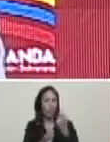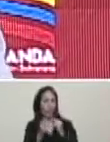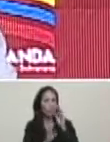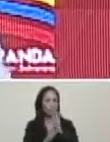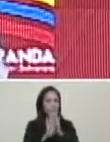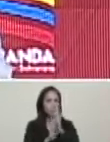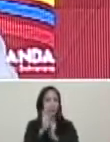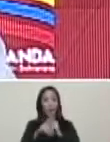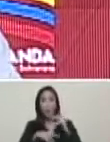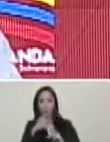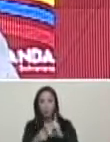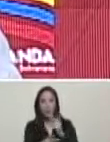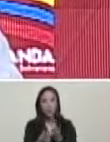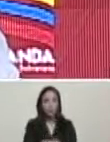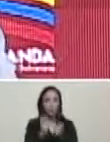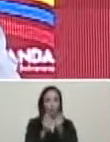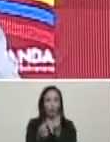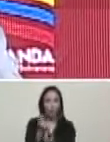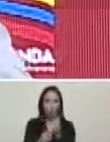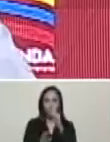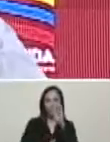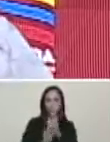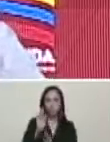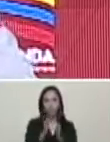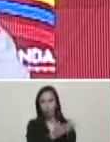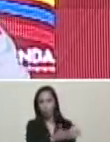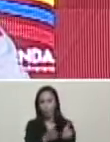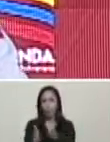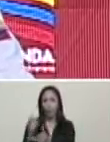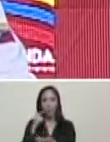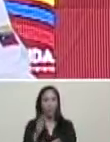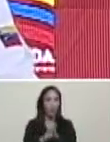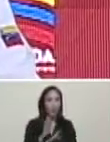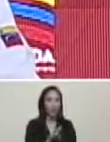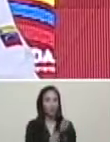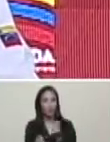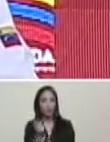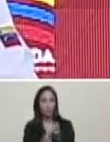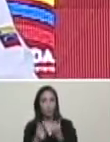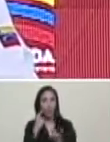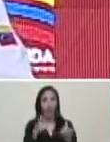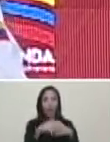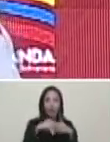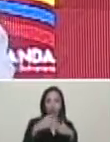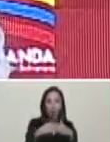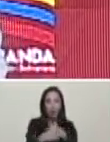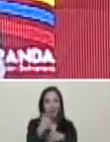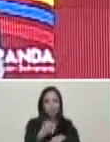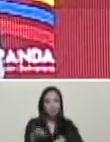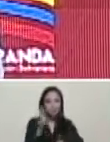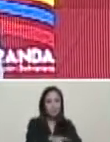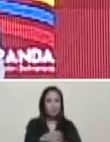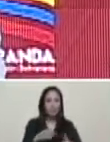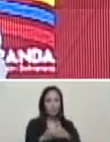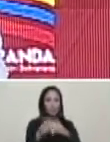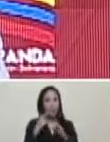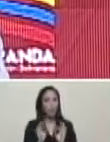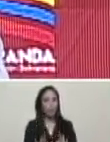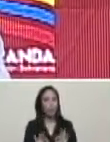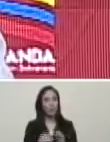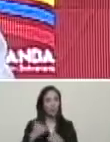los procesos de recuperación, las medidas que estabilicen y venzan el dólar criminal, seguirlas allí